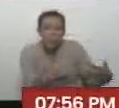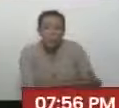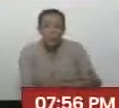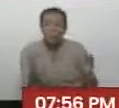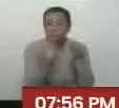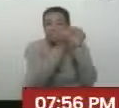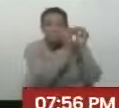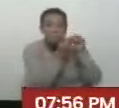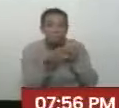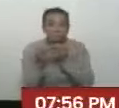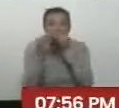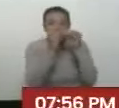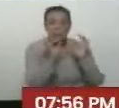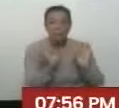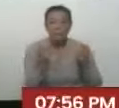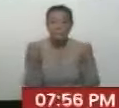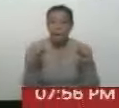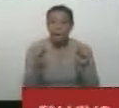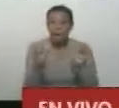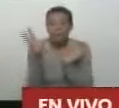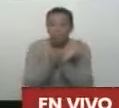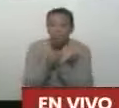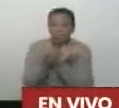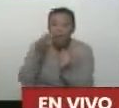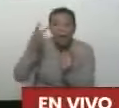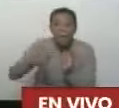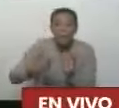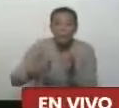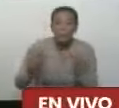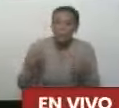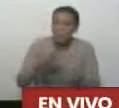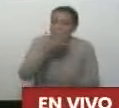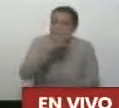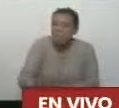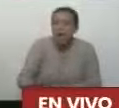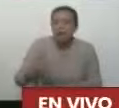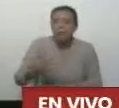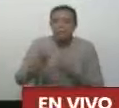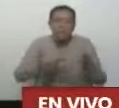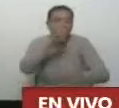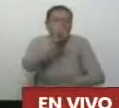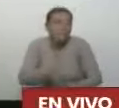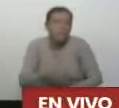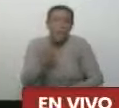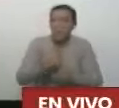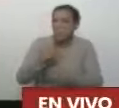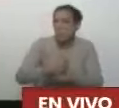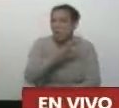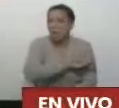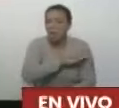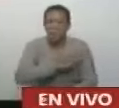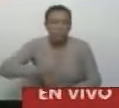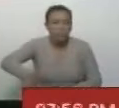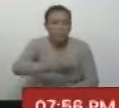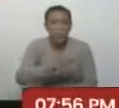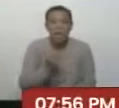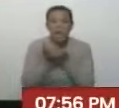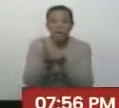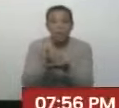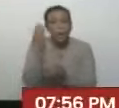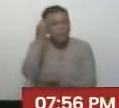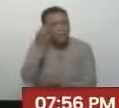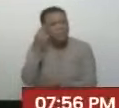la expresión, las aplicaciones prácticas que esto tiene en la vida diaria de las ciudades, en la vida diaria de la gente, ¿verdad? Sí. ¿Está